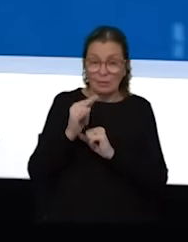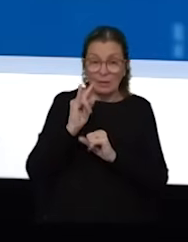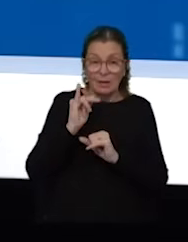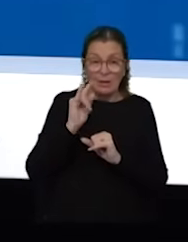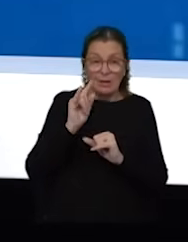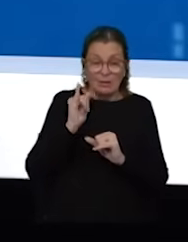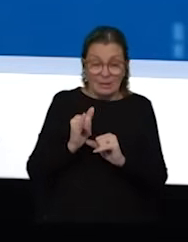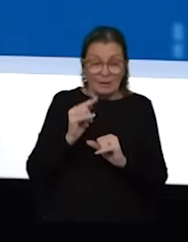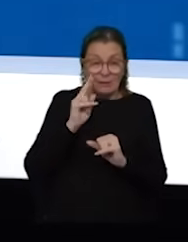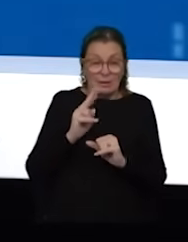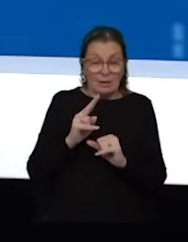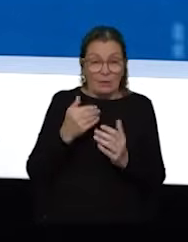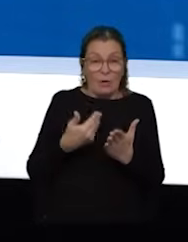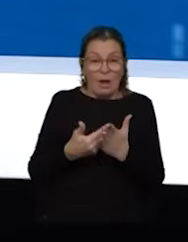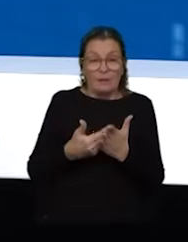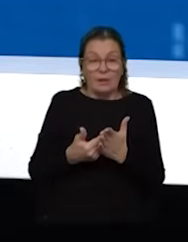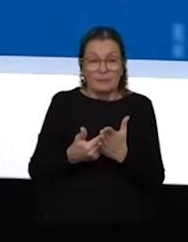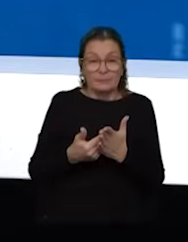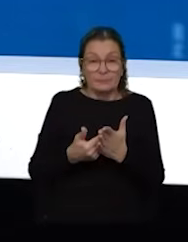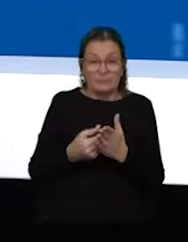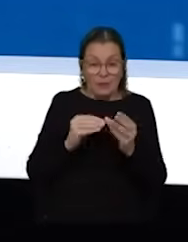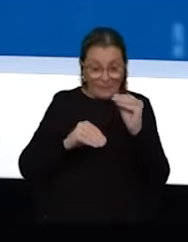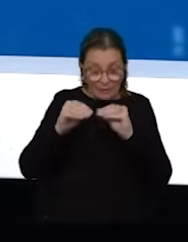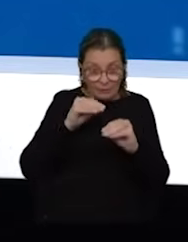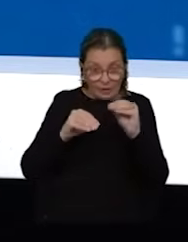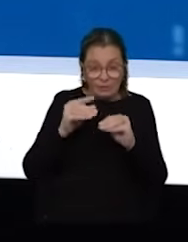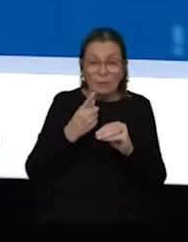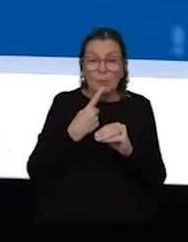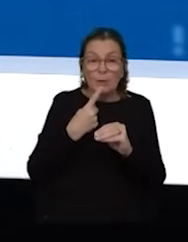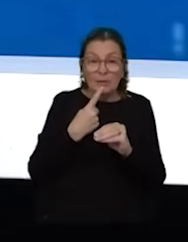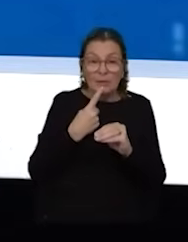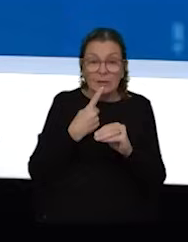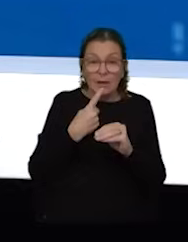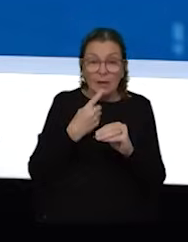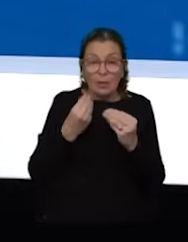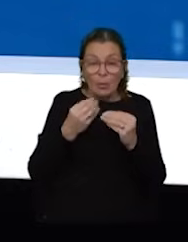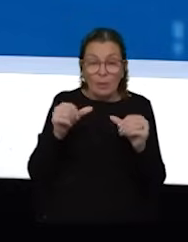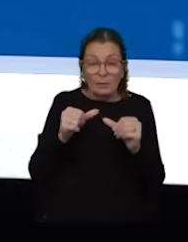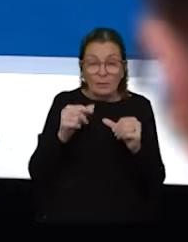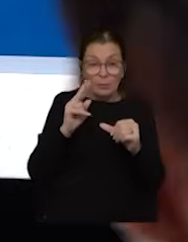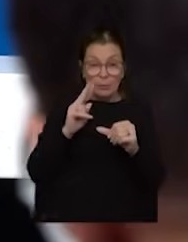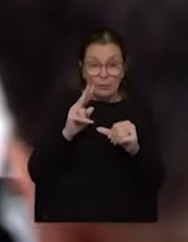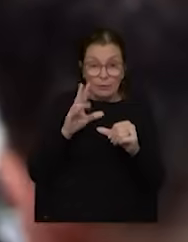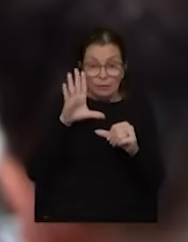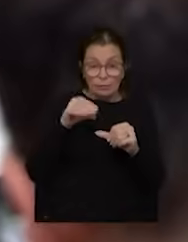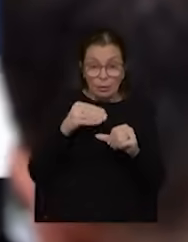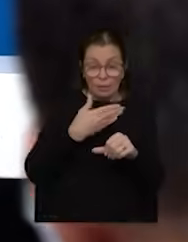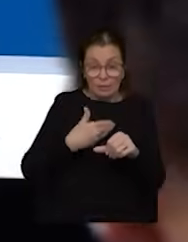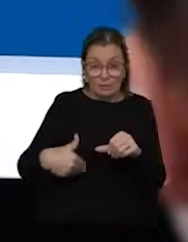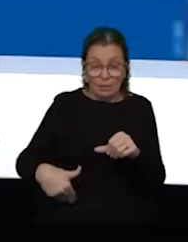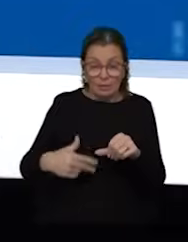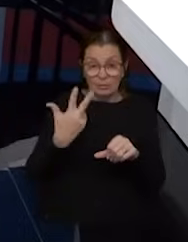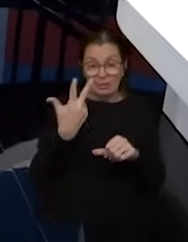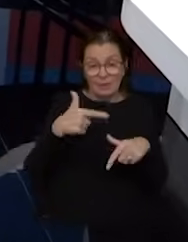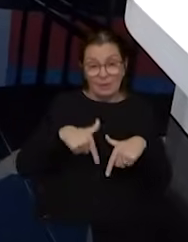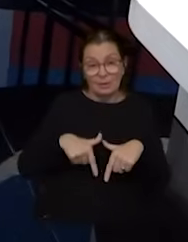ver con este la falta de planificación en la política y de diseño esto lo podemos ver en todas las áreas del estado y son tres